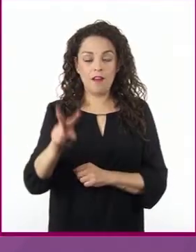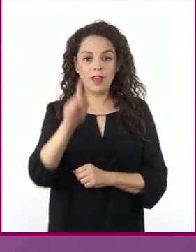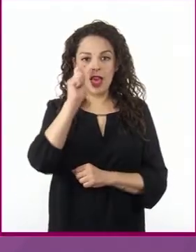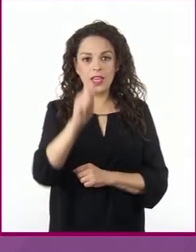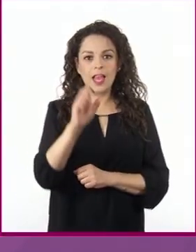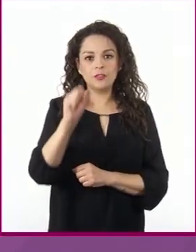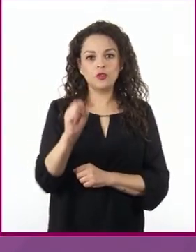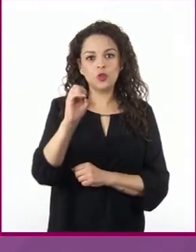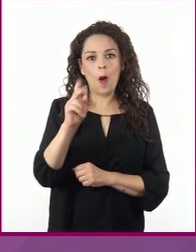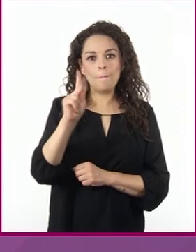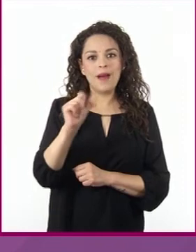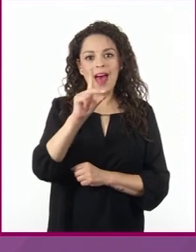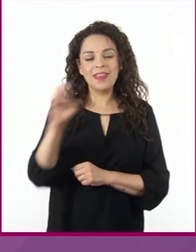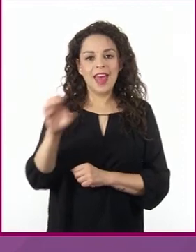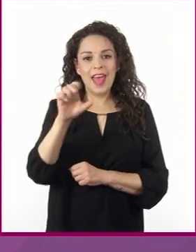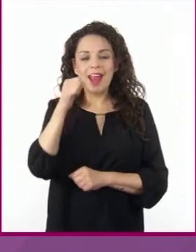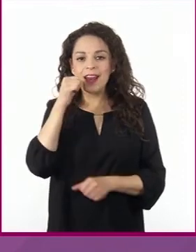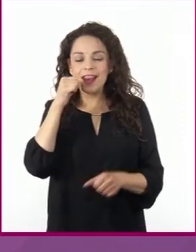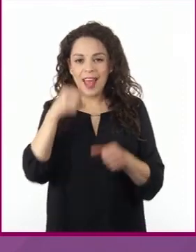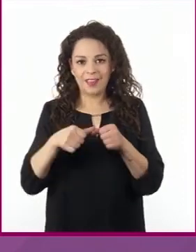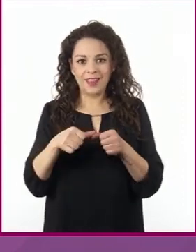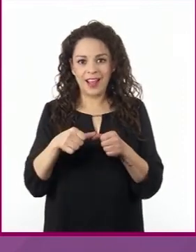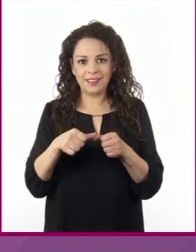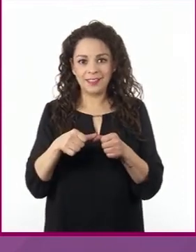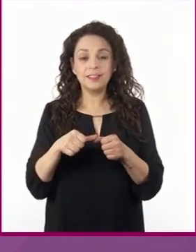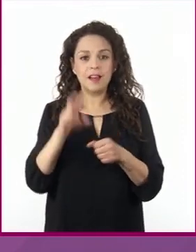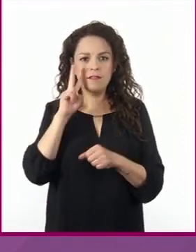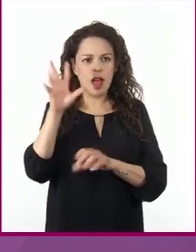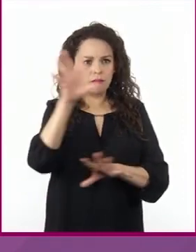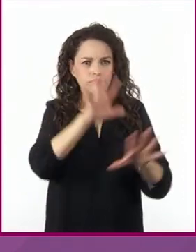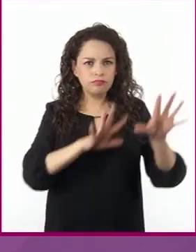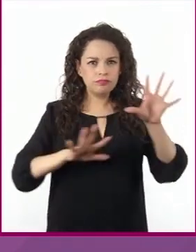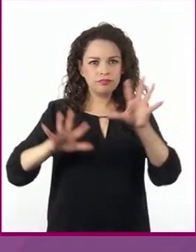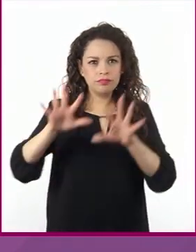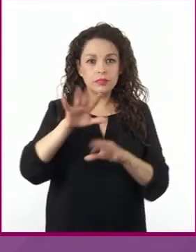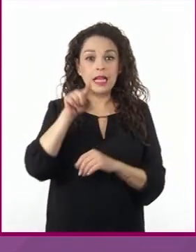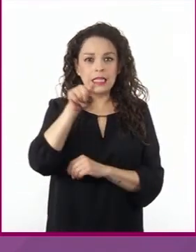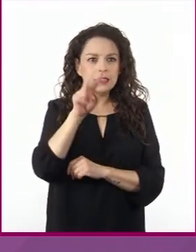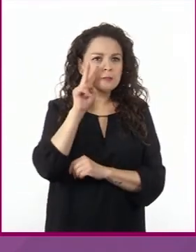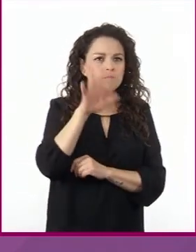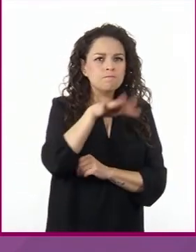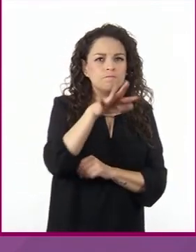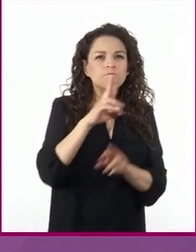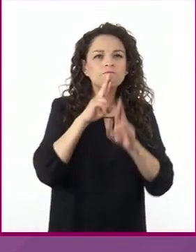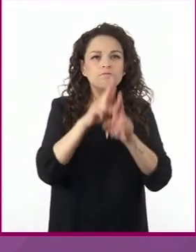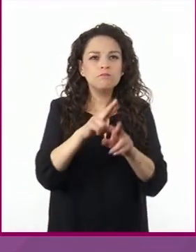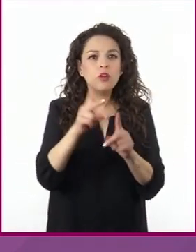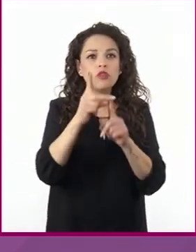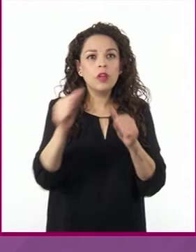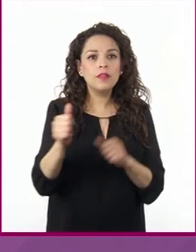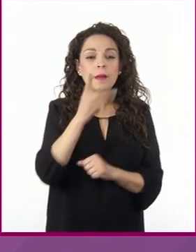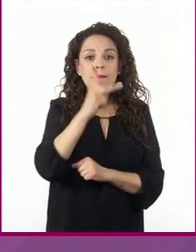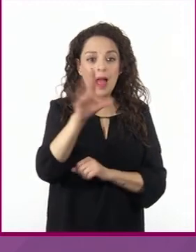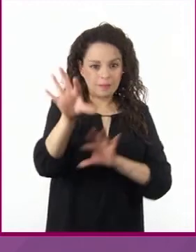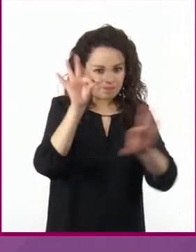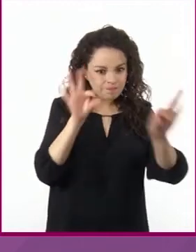de letras. Observen detenidamente y busquen sus respuestas.